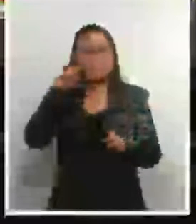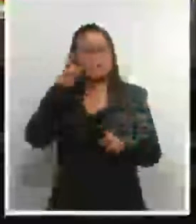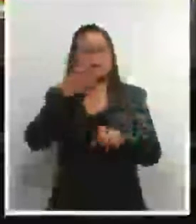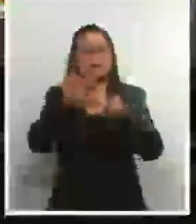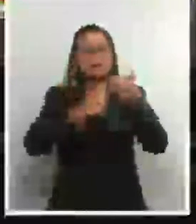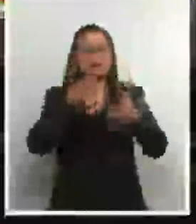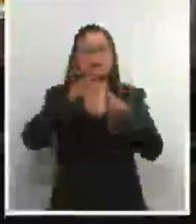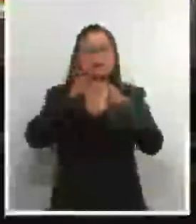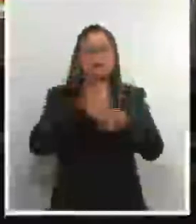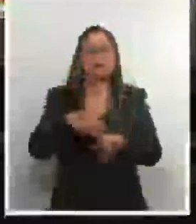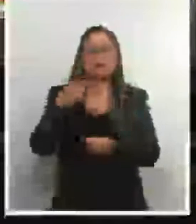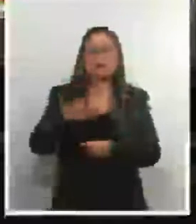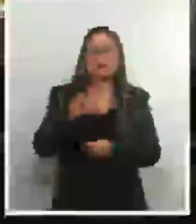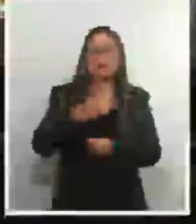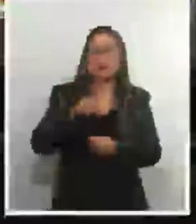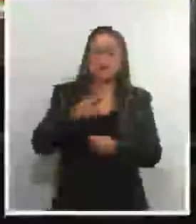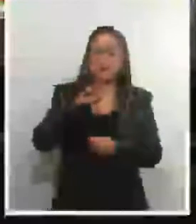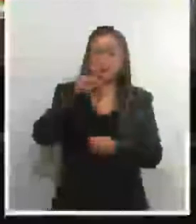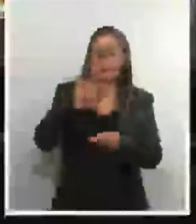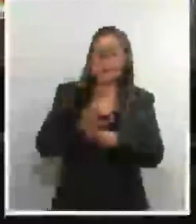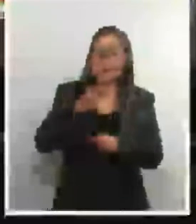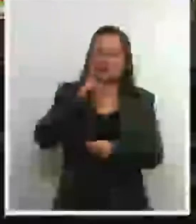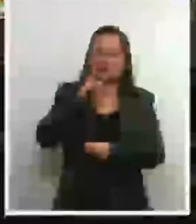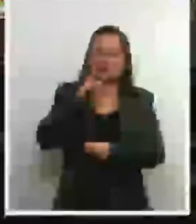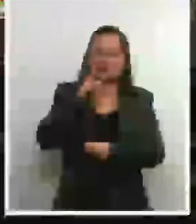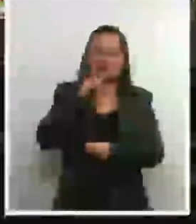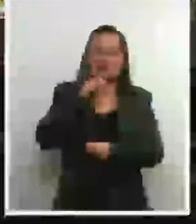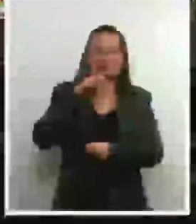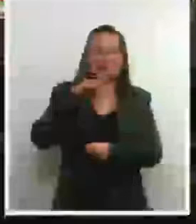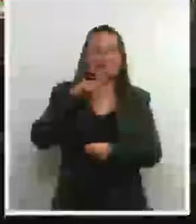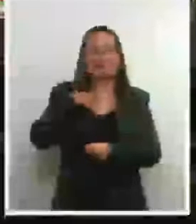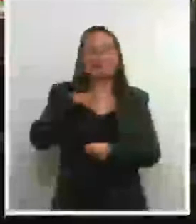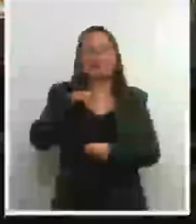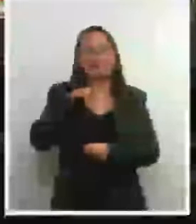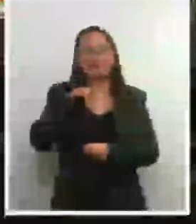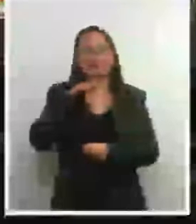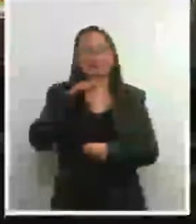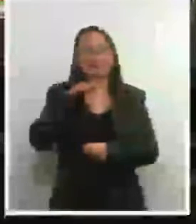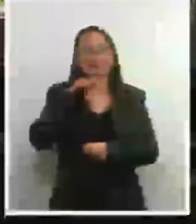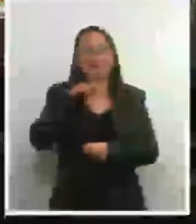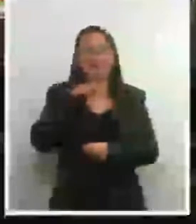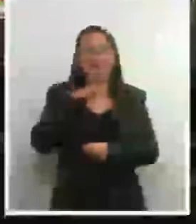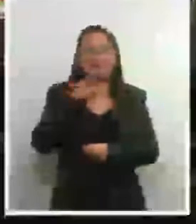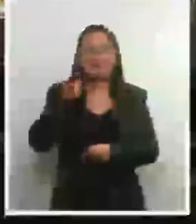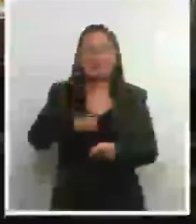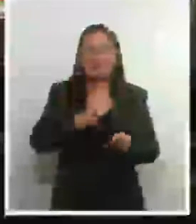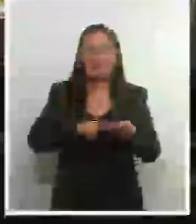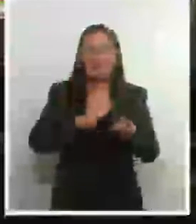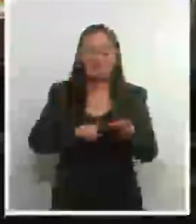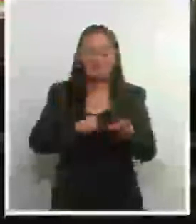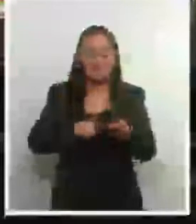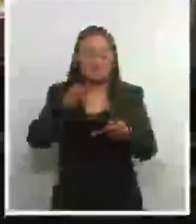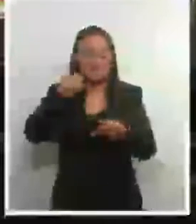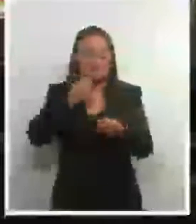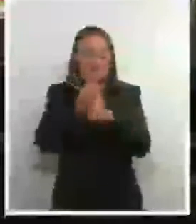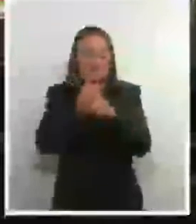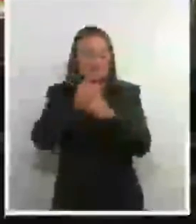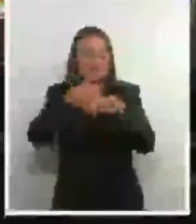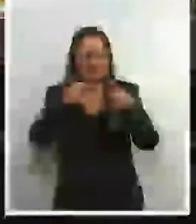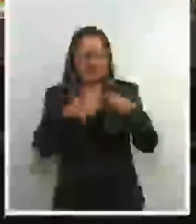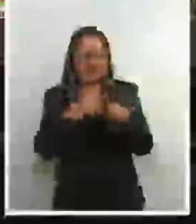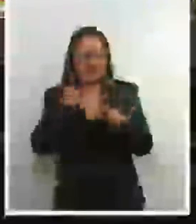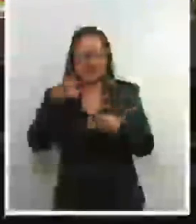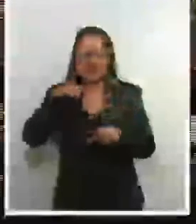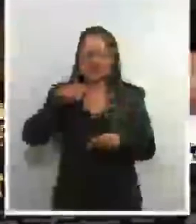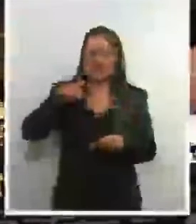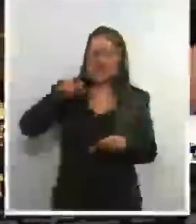efectos tendrá bajo su mando inmediato a la Policía Ministerial, y lo dice: tendrá bajo su mando inmediato a la Policía de Investigación.